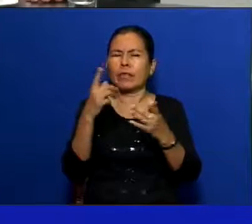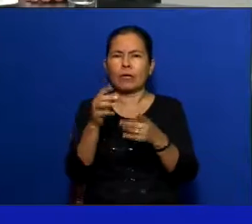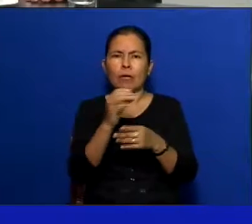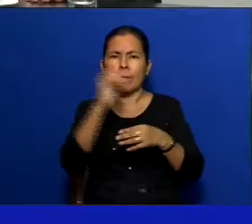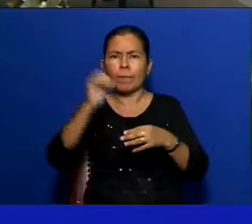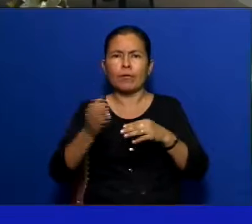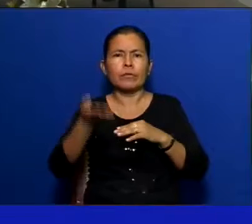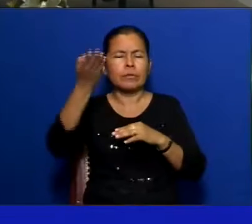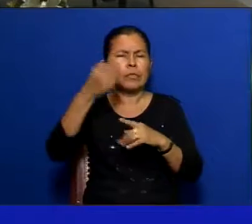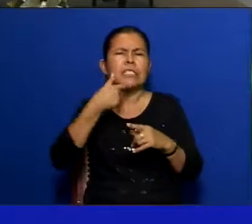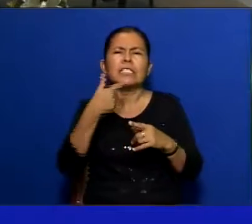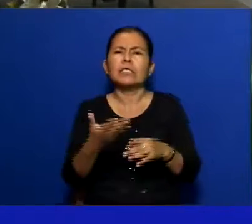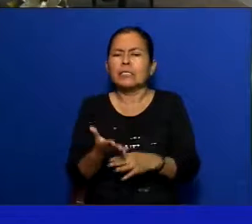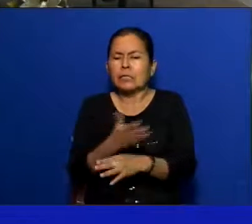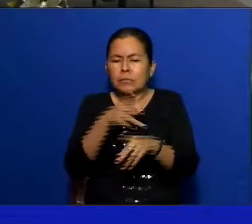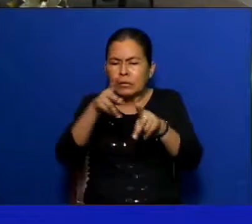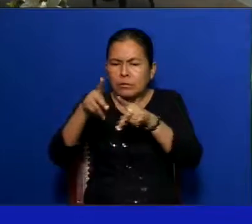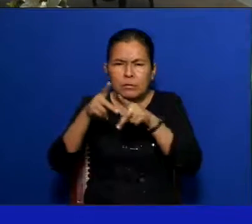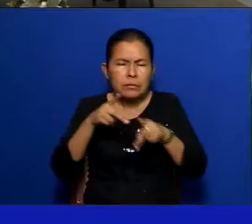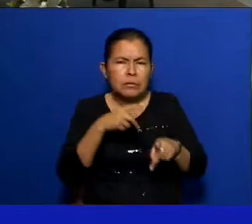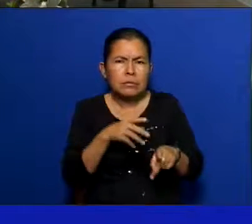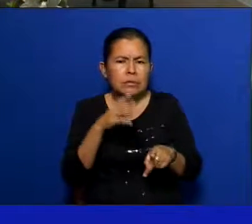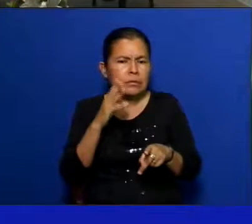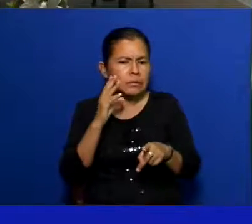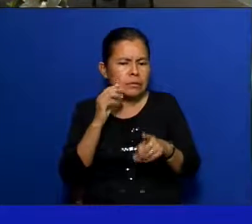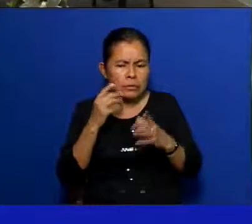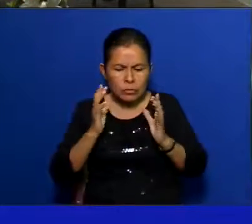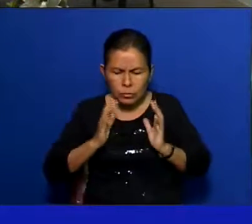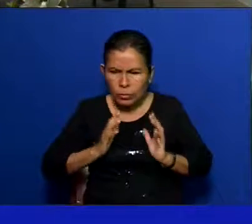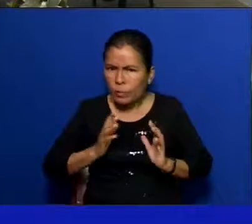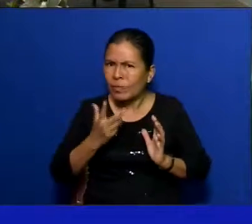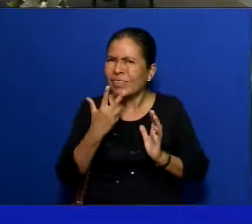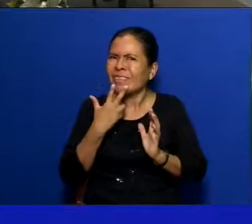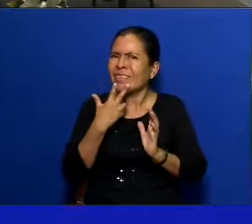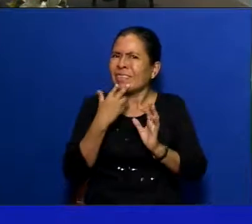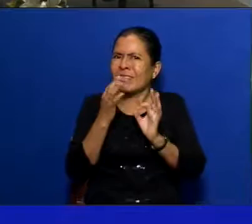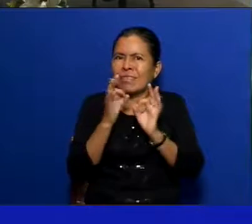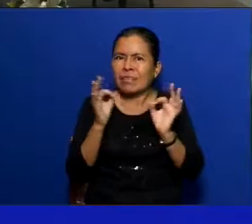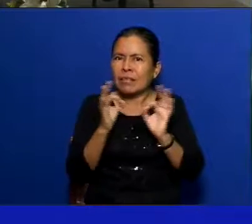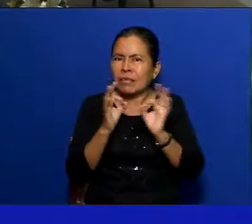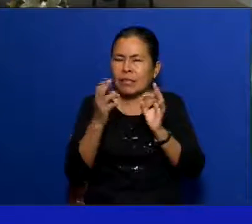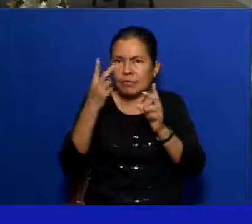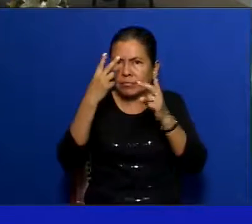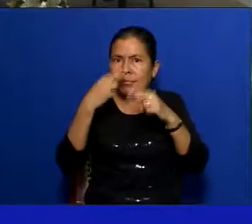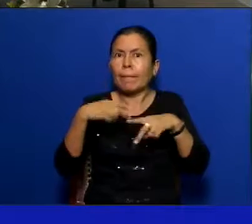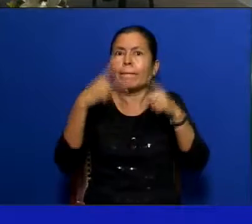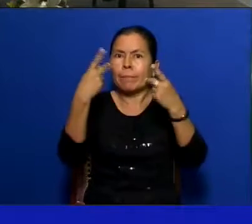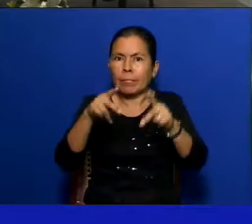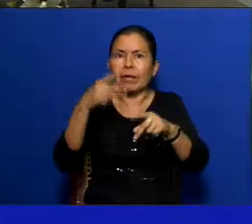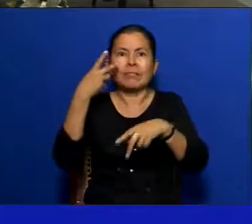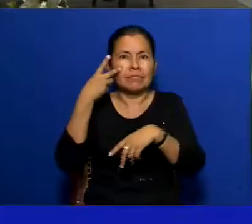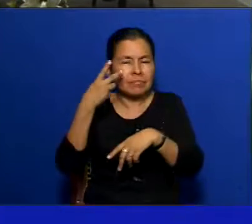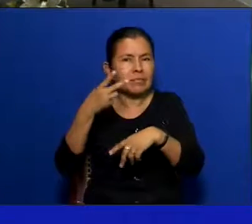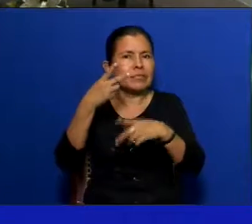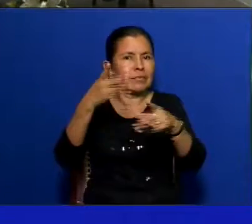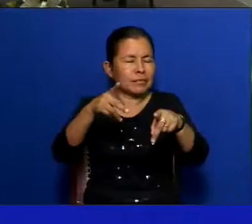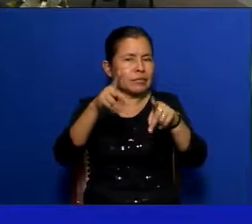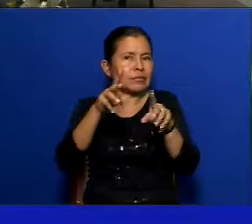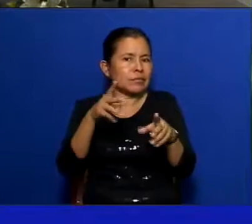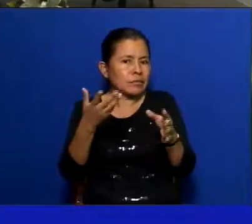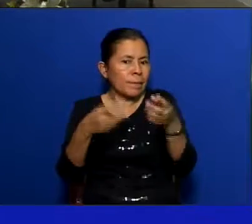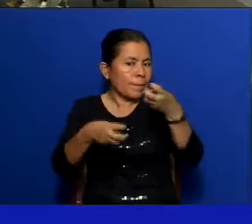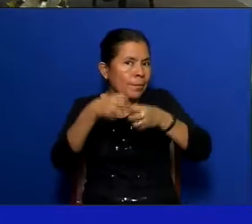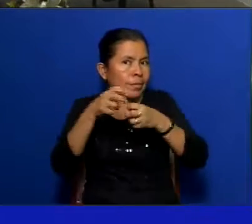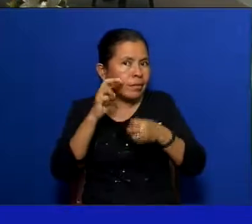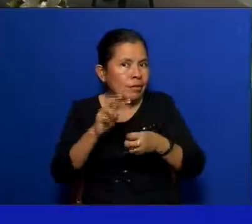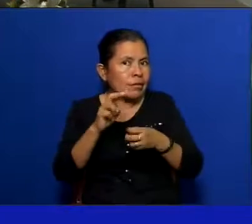importante de las víctimas no tienen ninguna lesión anatómica. Y sin embargo esos hechos están ocurriendo, han ocurrido. Y